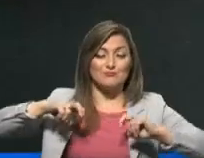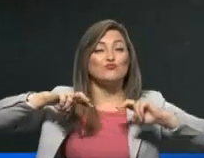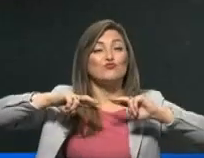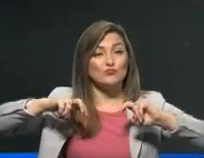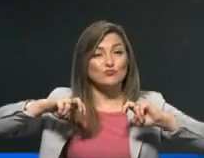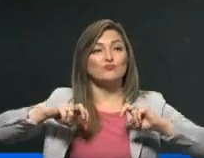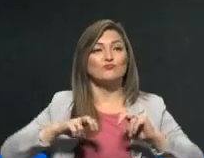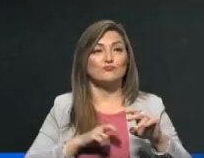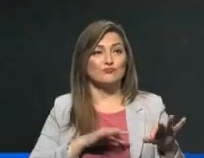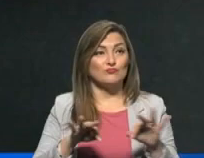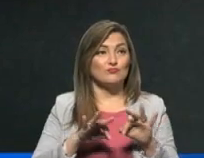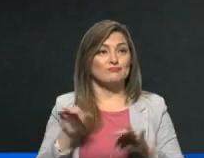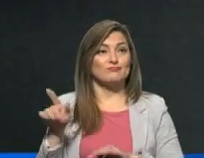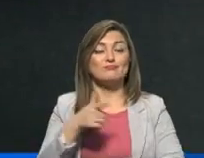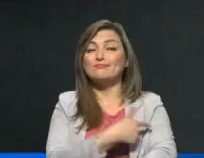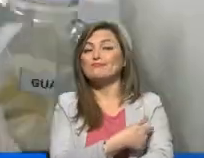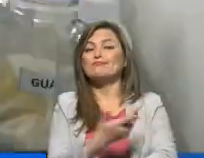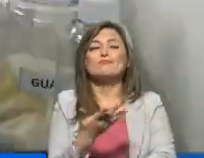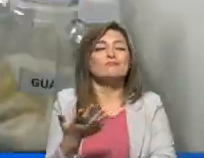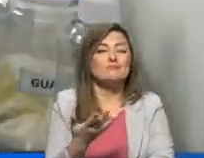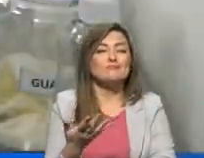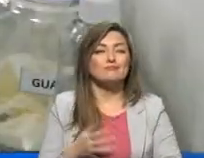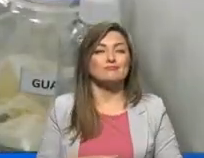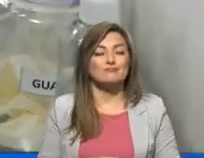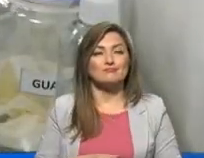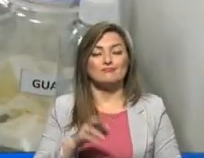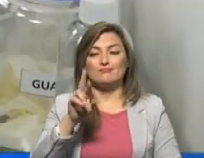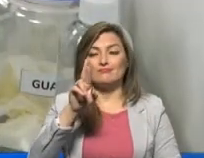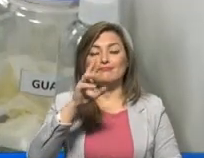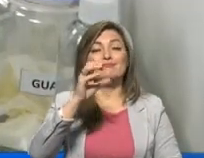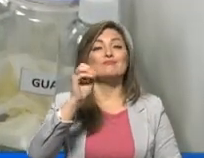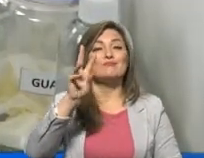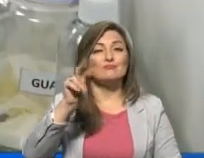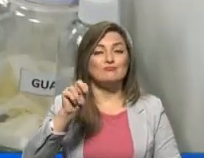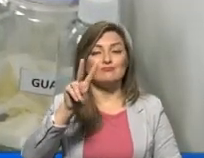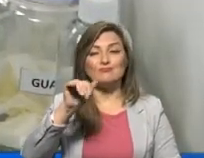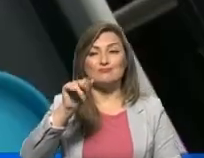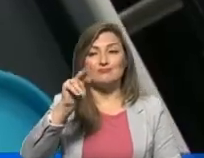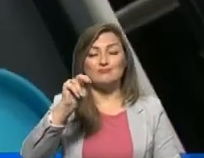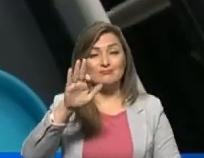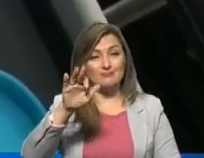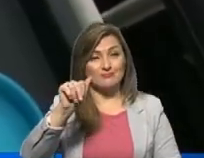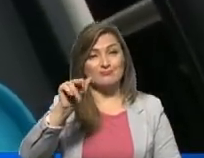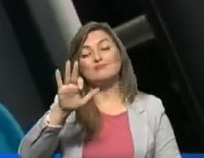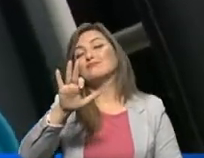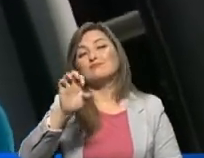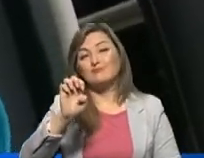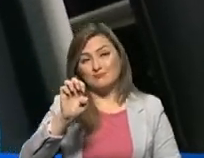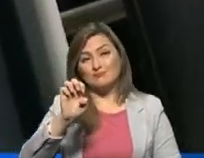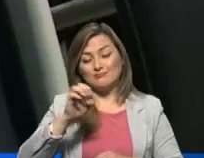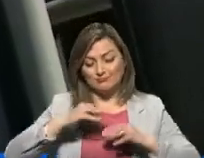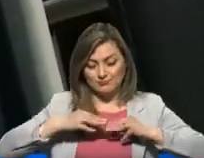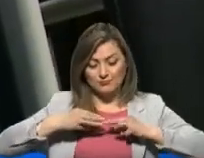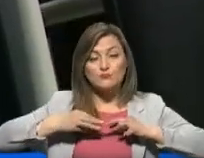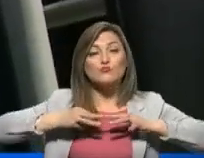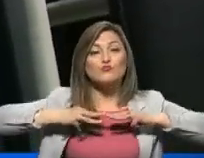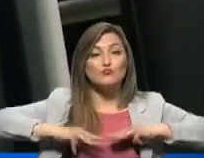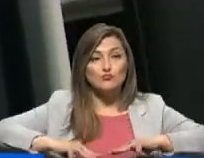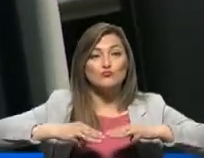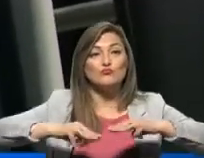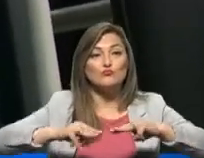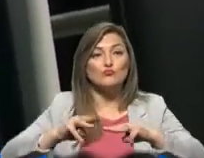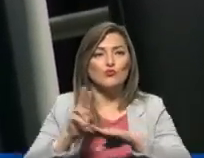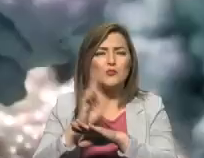investigación, explica que esta vacuna se denomina recombinante. Se trata de una metodología que se utiliza para crear otras vacunas desde hace